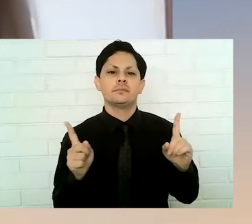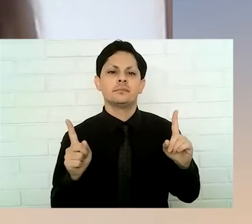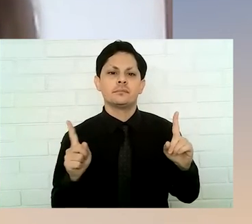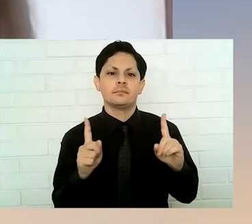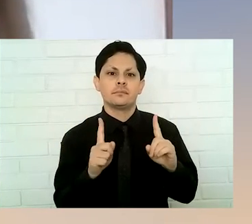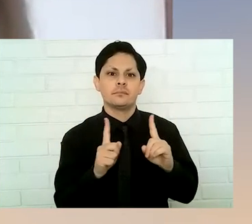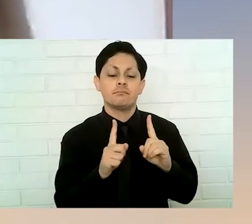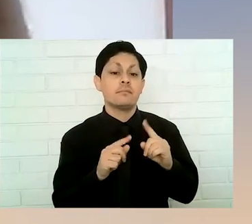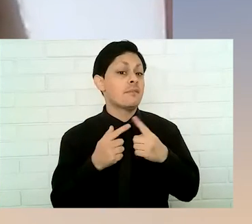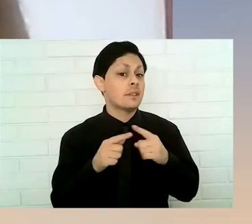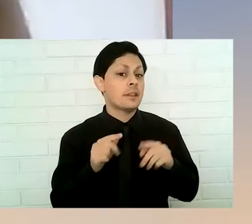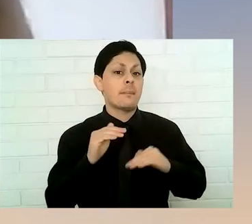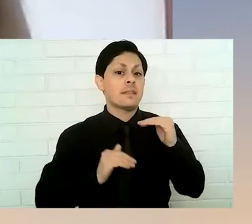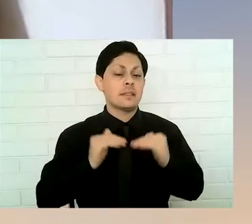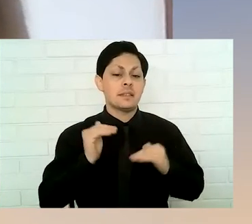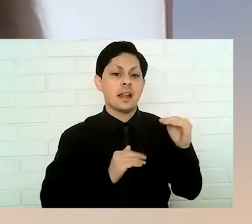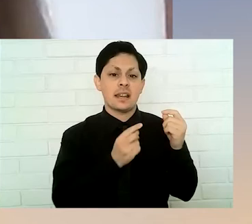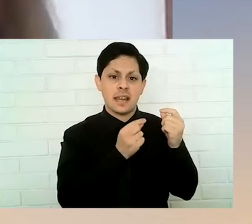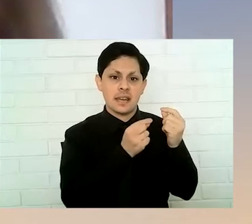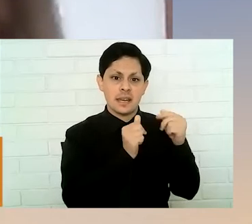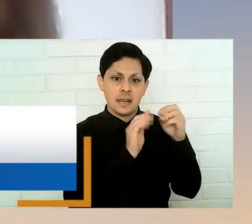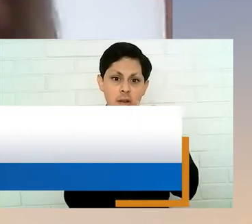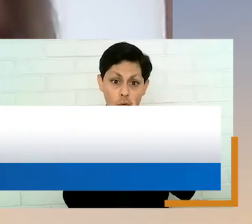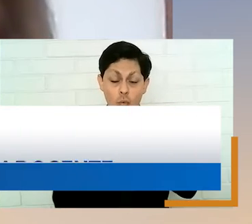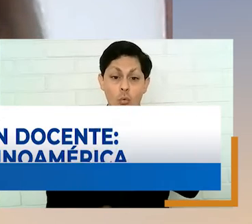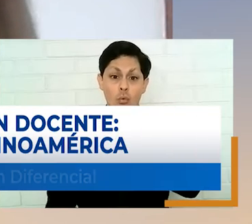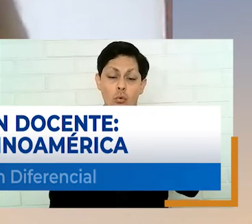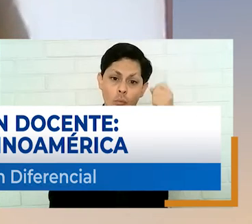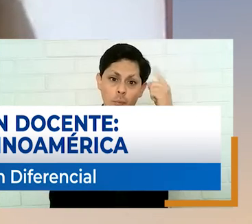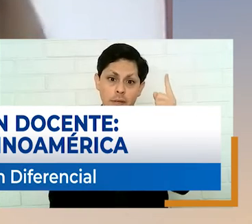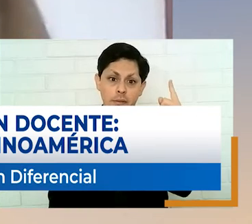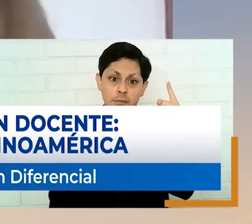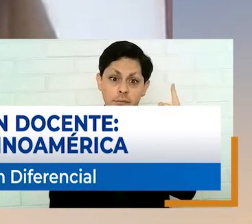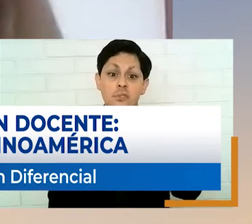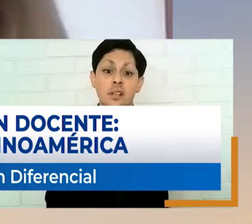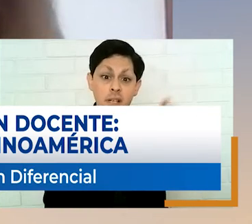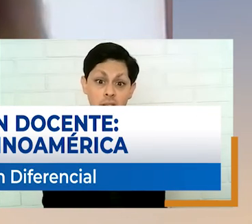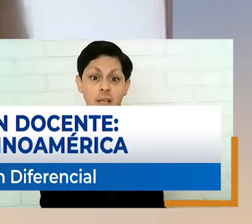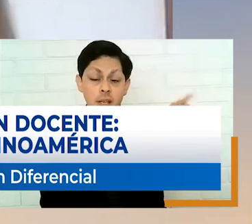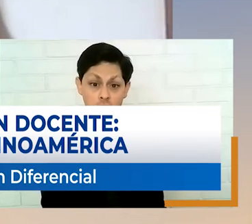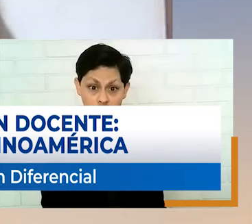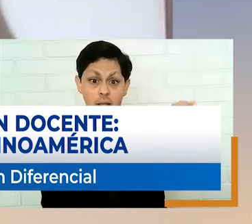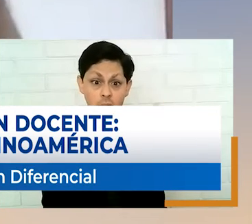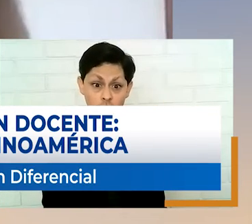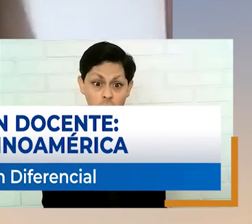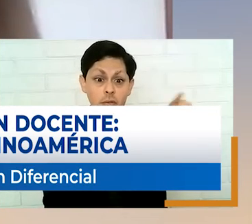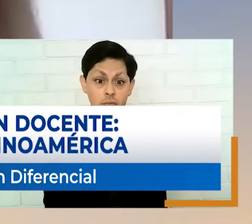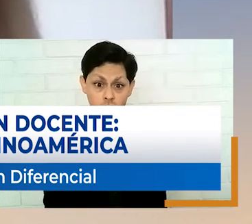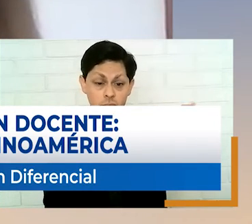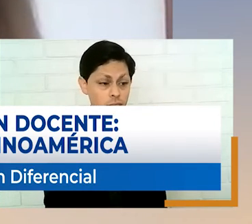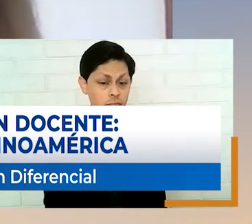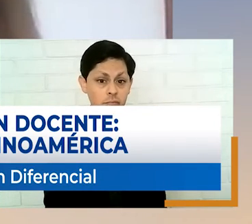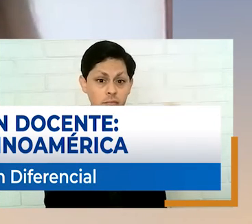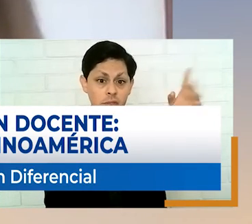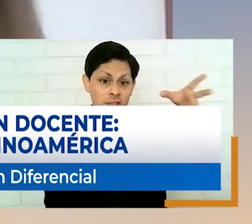sus características, en la medida en que uno comprenda que lo que ellos traen, aunque sea diferente,